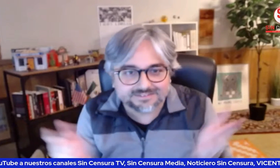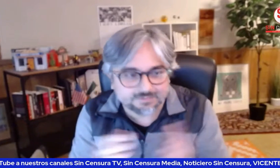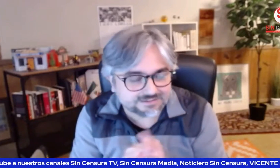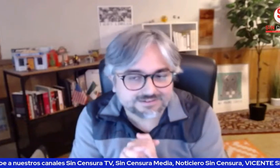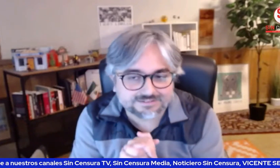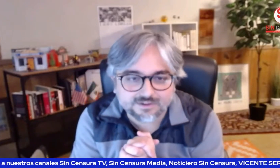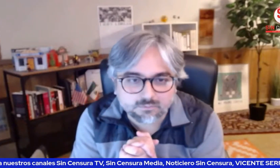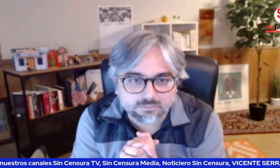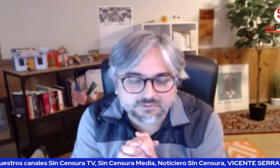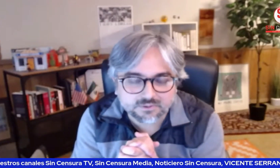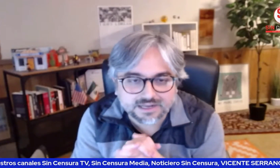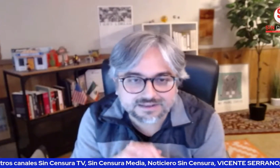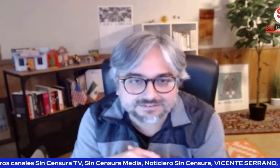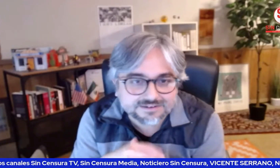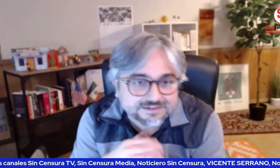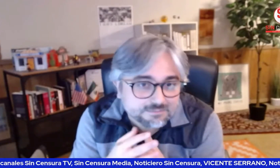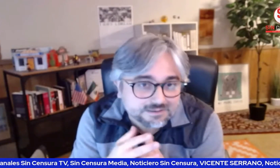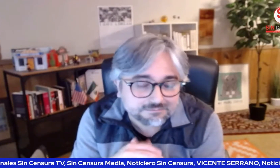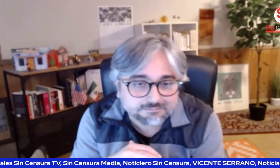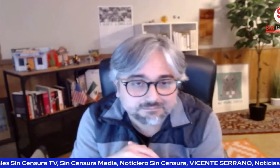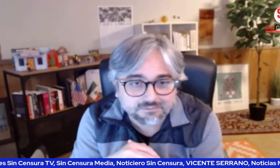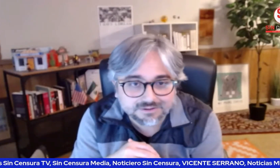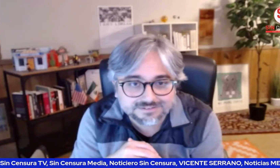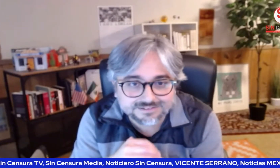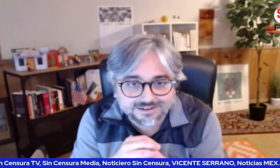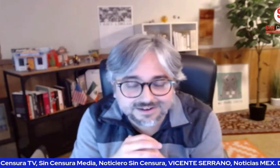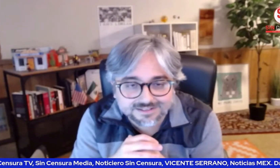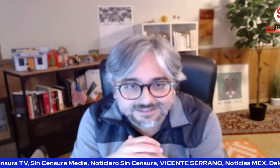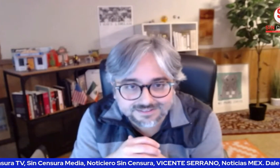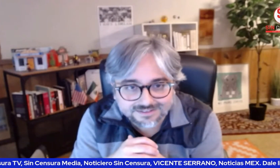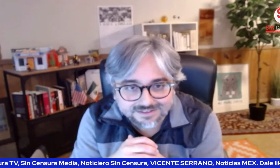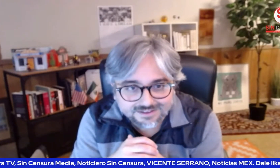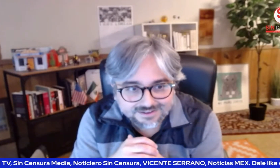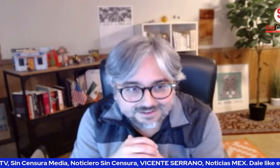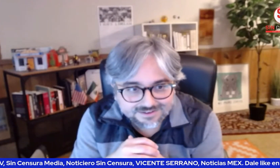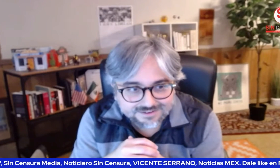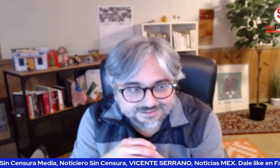y establecerse como personajes del crimen, ¿no? Esa es la realidad.